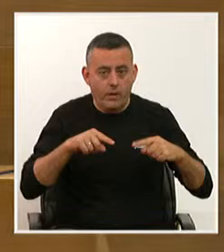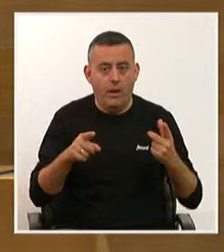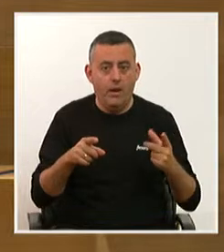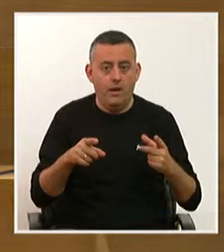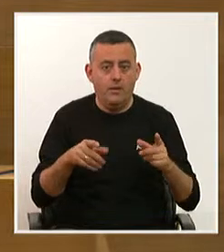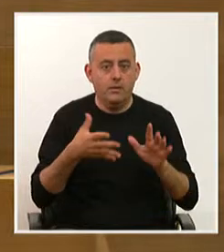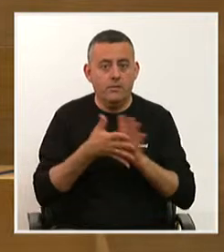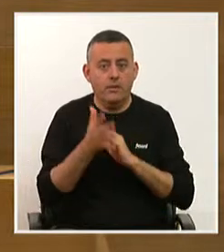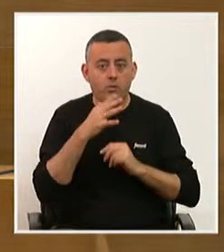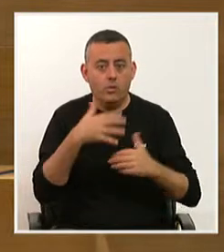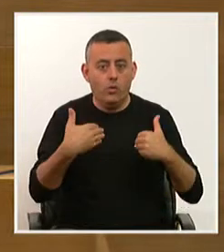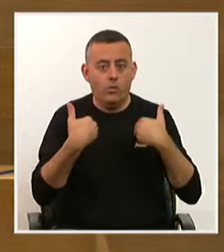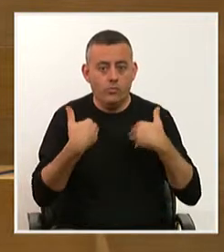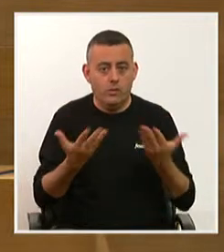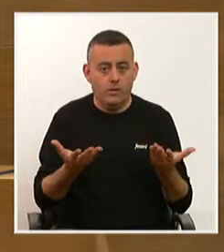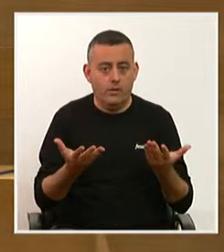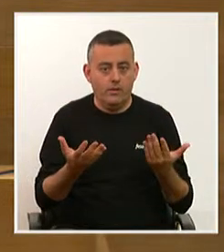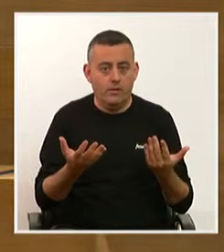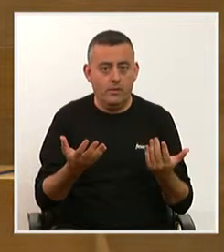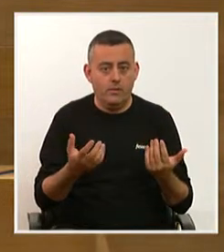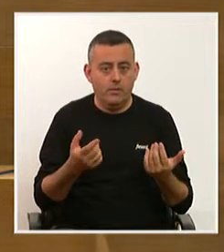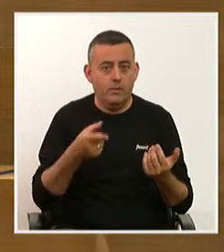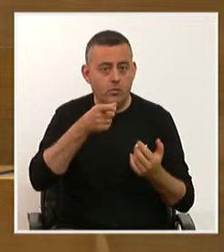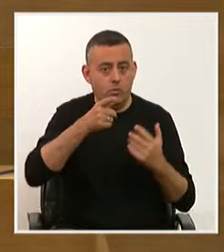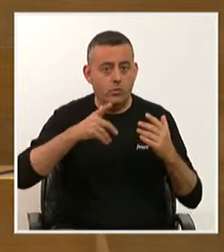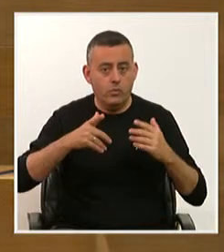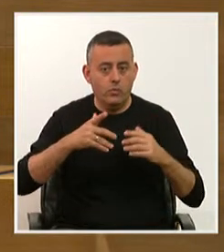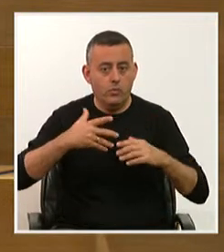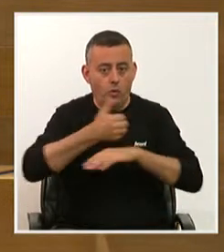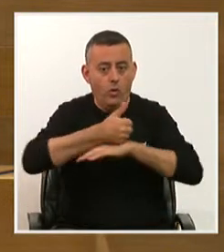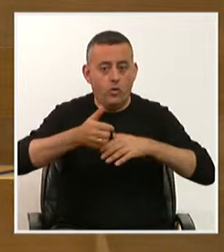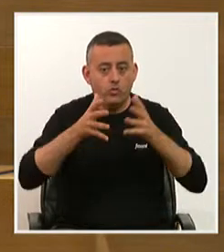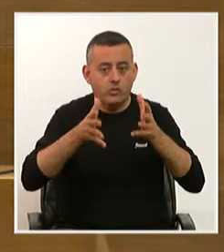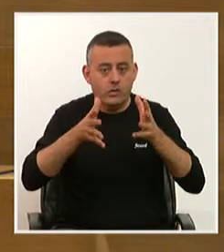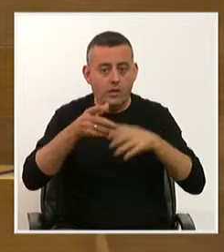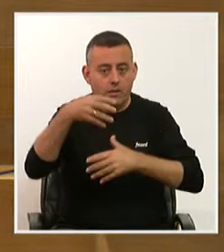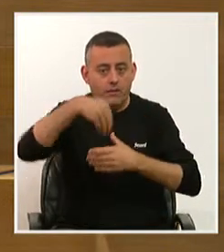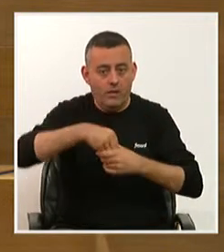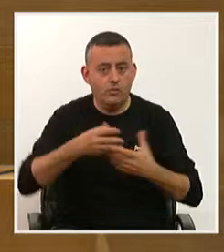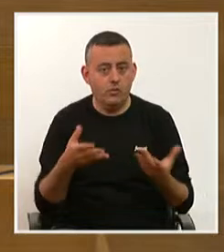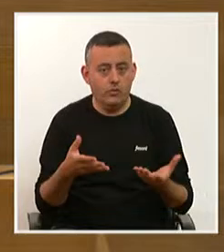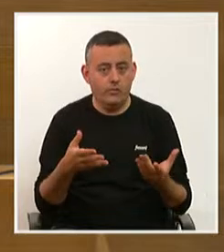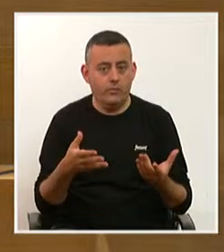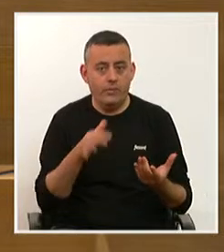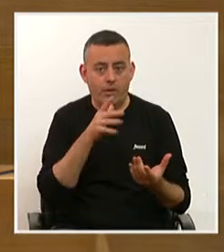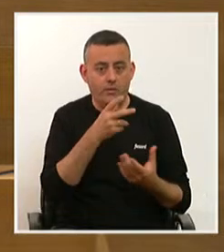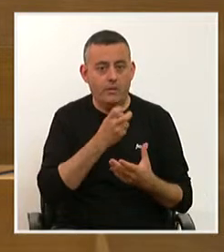que ven este cons y ven